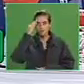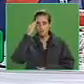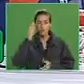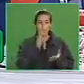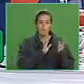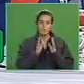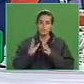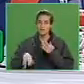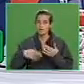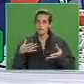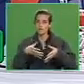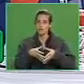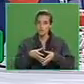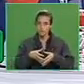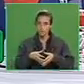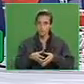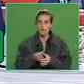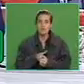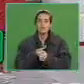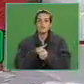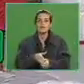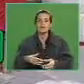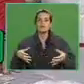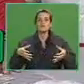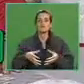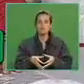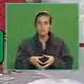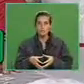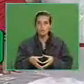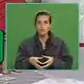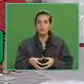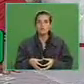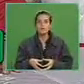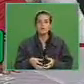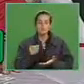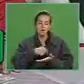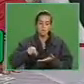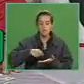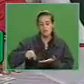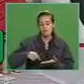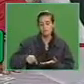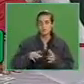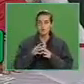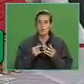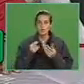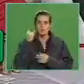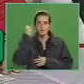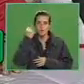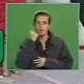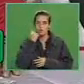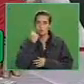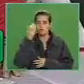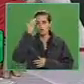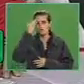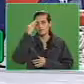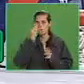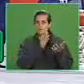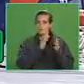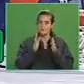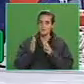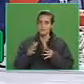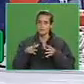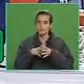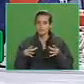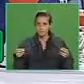desde organizar una reunión, dirigir una reunión, llevar los apuntes, sacar las conclusiones, saber organizar